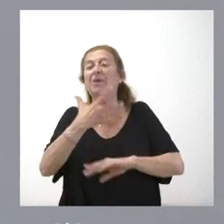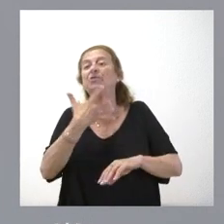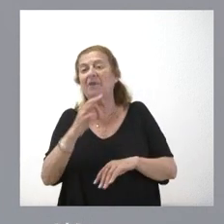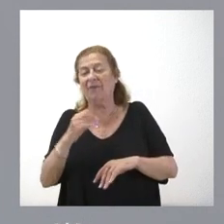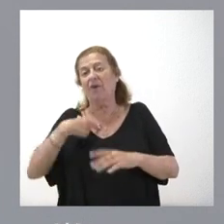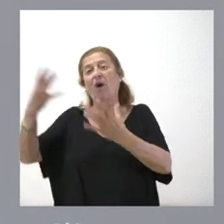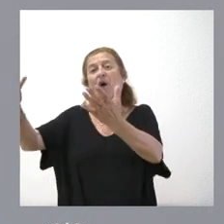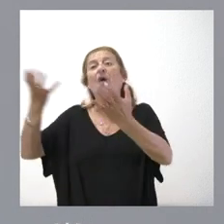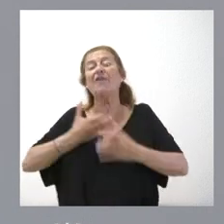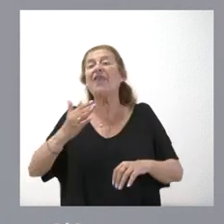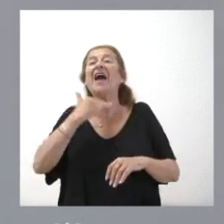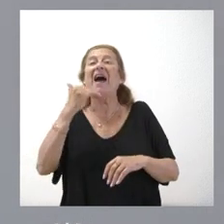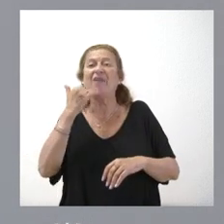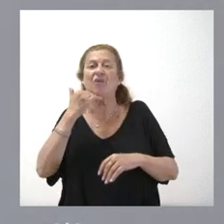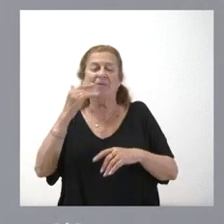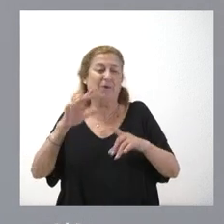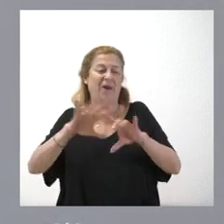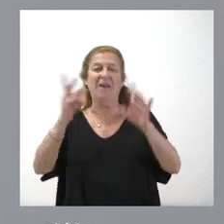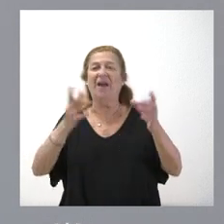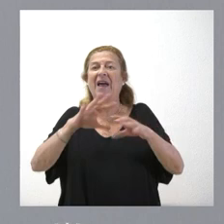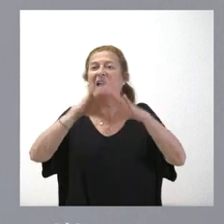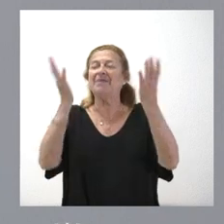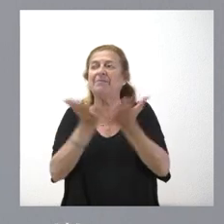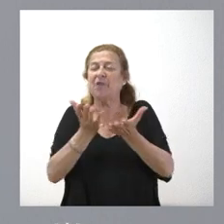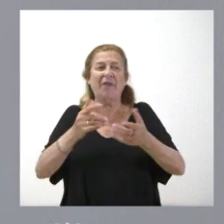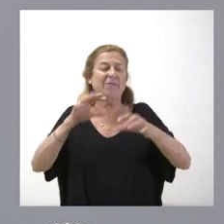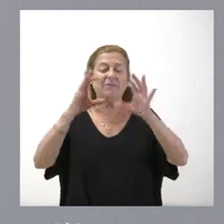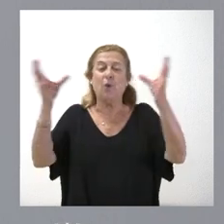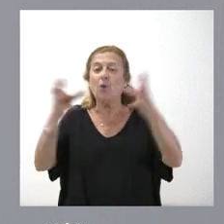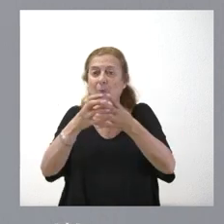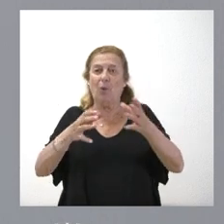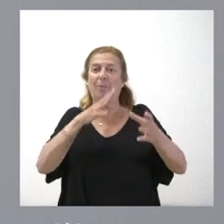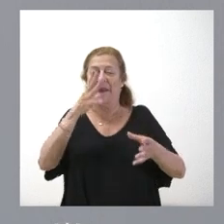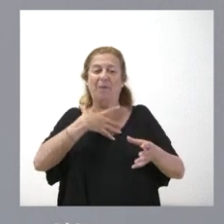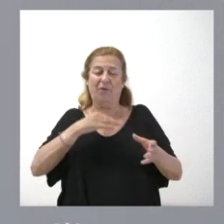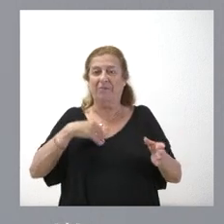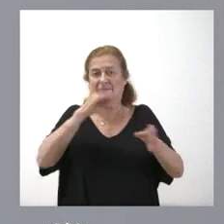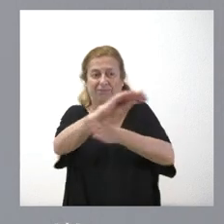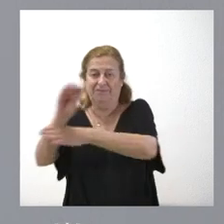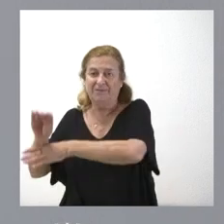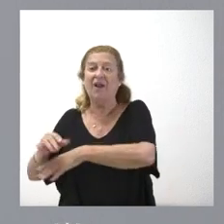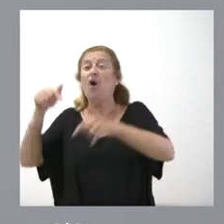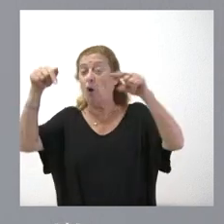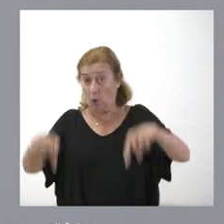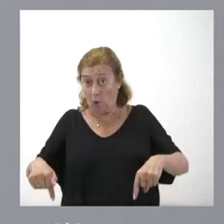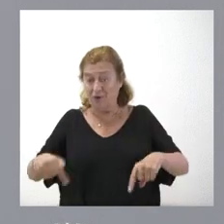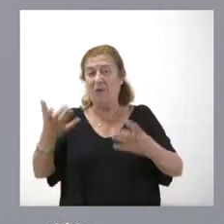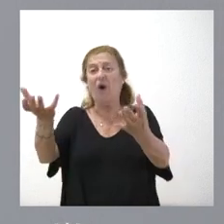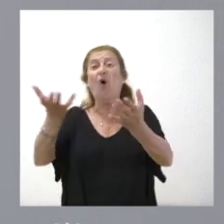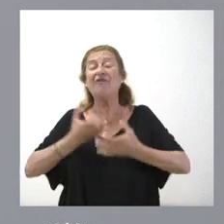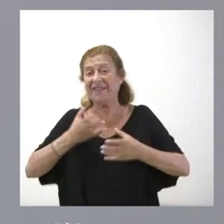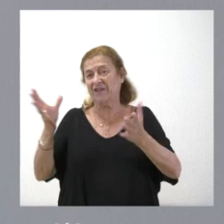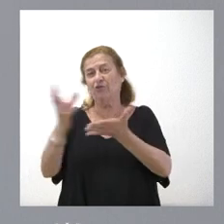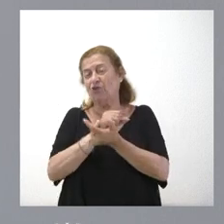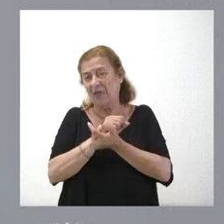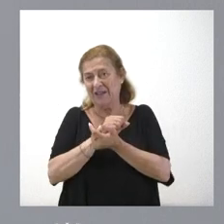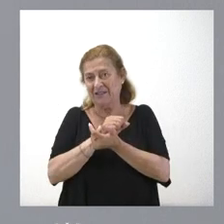ofreciera alguna organización de carácter nacional o internacional que opere en el ámbito local las que tenemos hoy son ofertas todas ellas